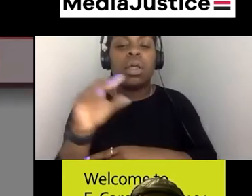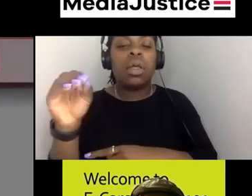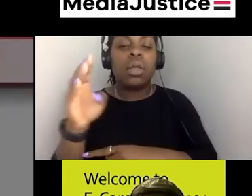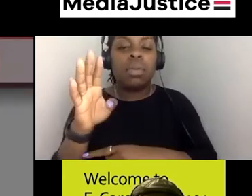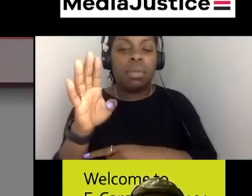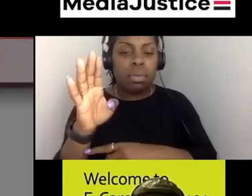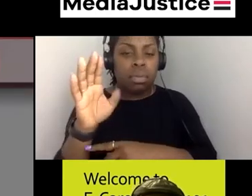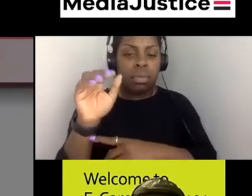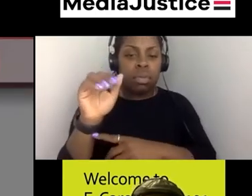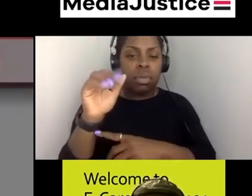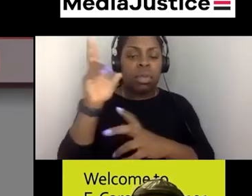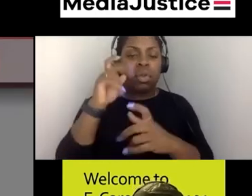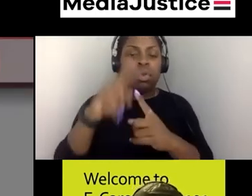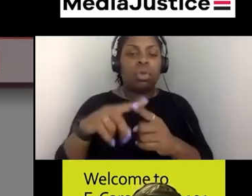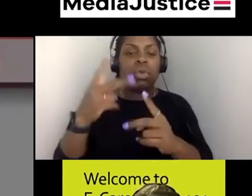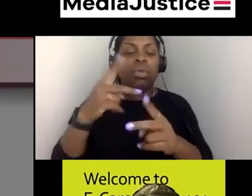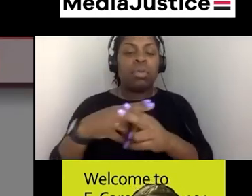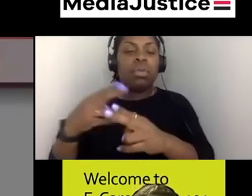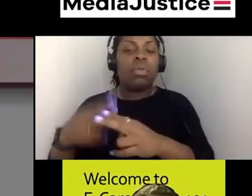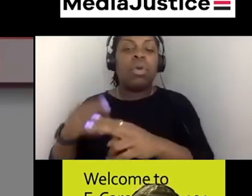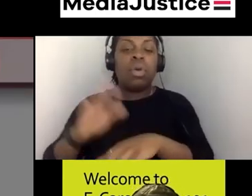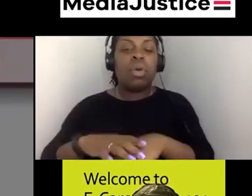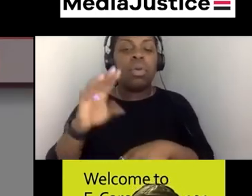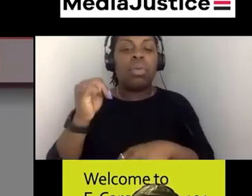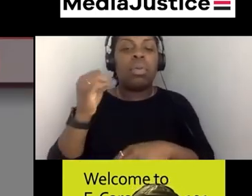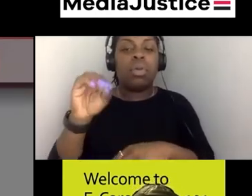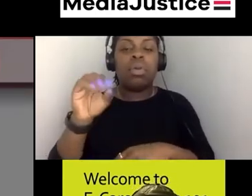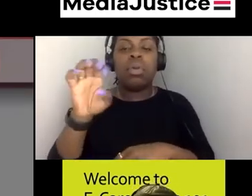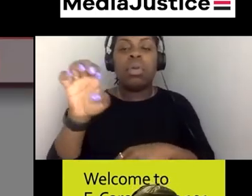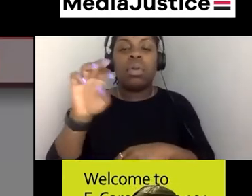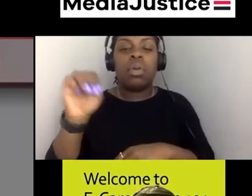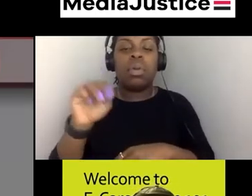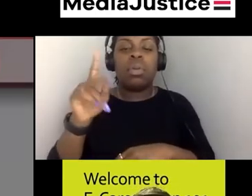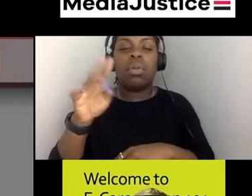experiencia de tener un rastreo electrónico.